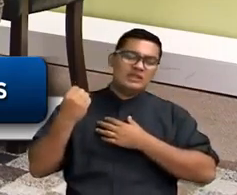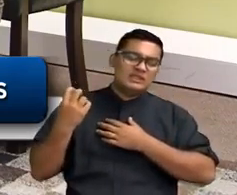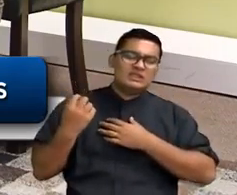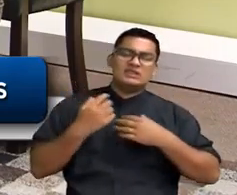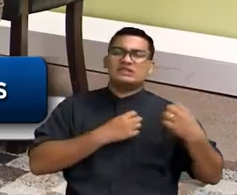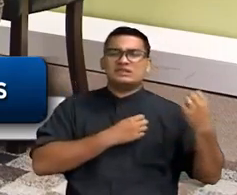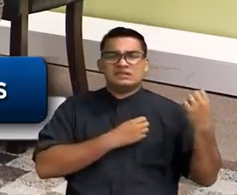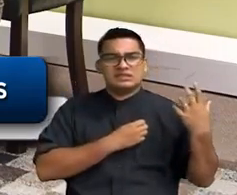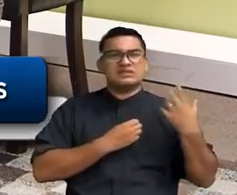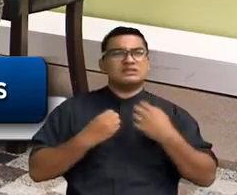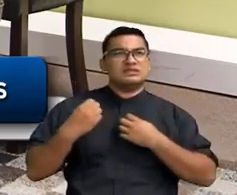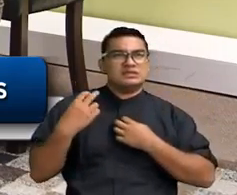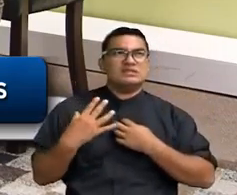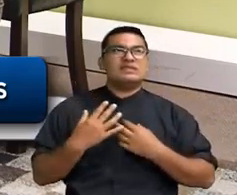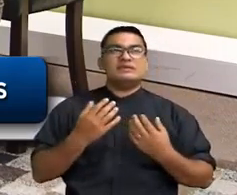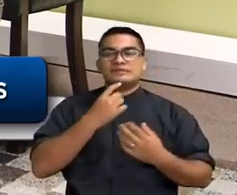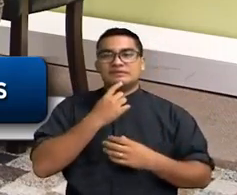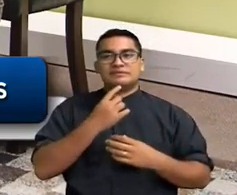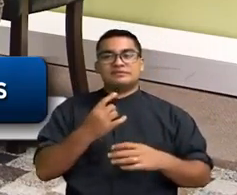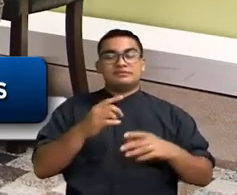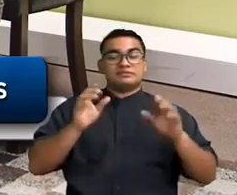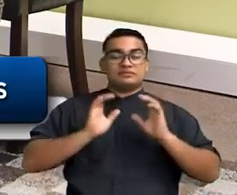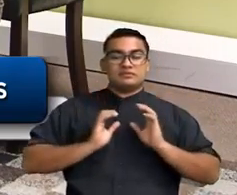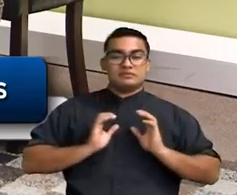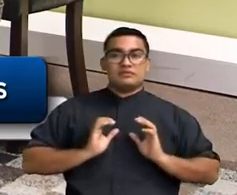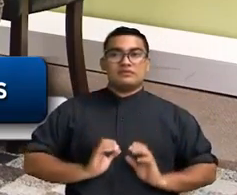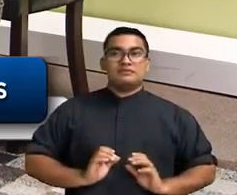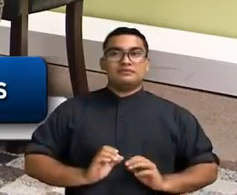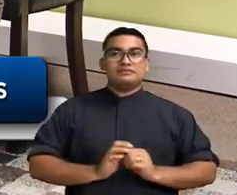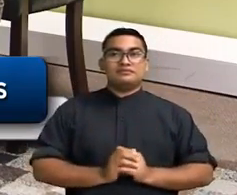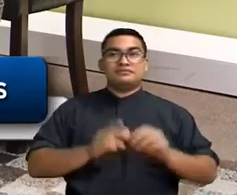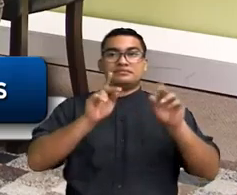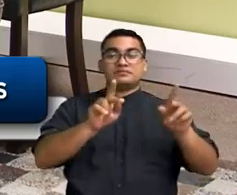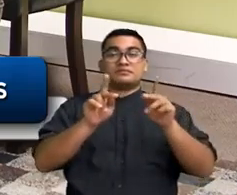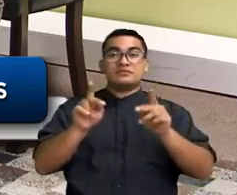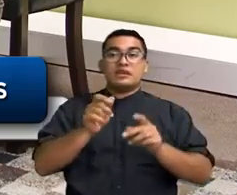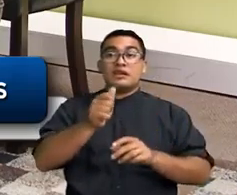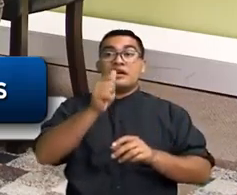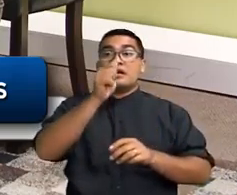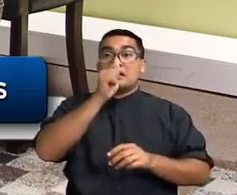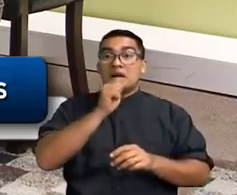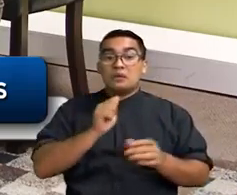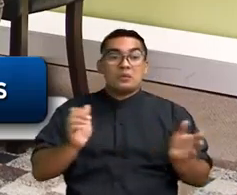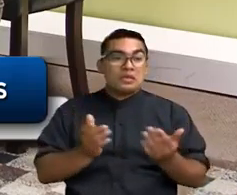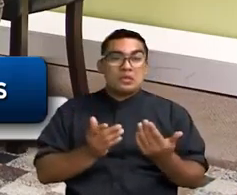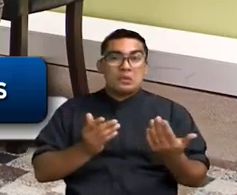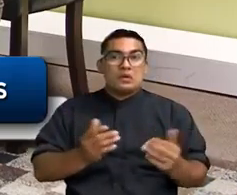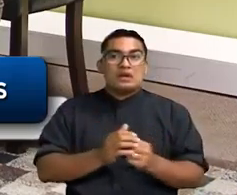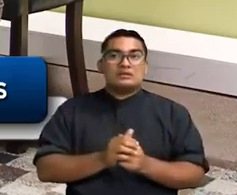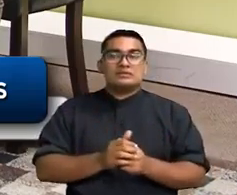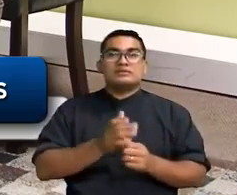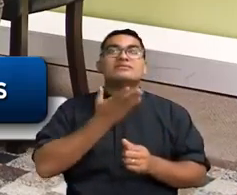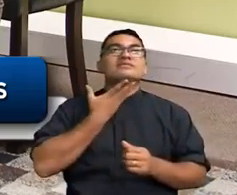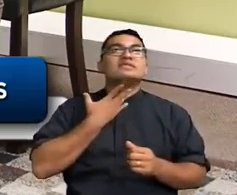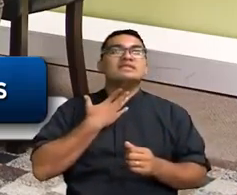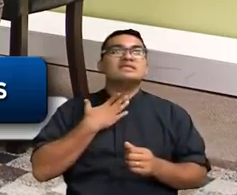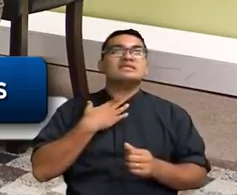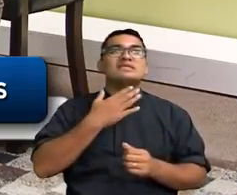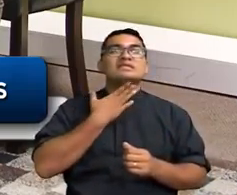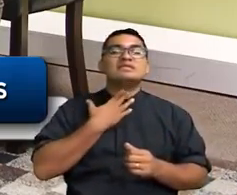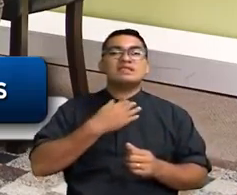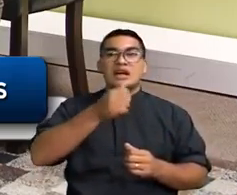cuerpo. Aquellos pacientes que toman muy poca agua, recordemos que los diabéticos orinan en exceso cuando están